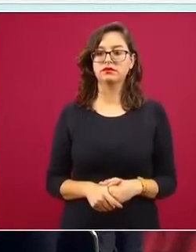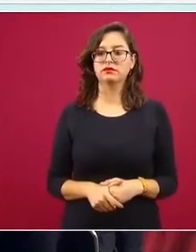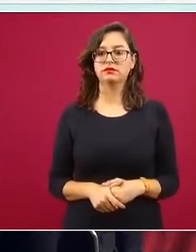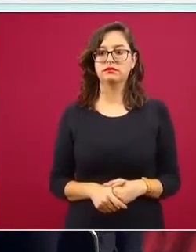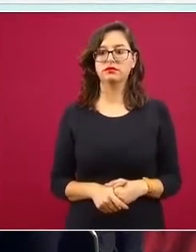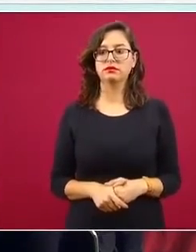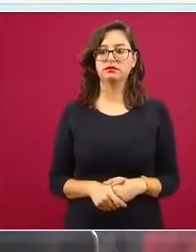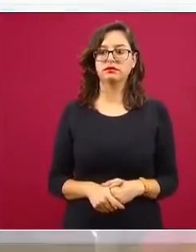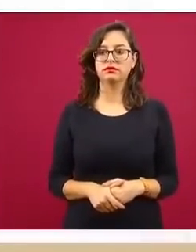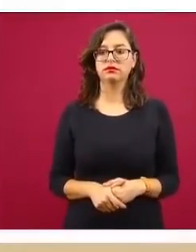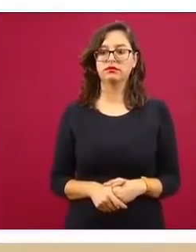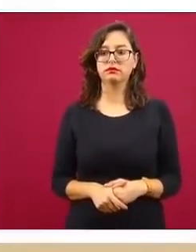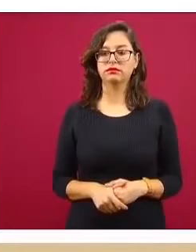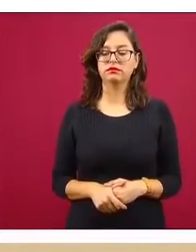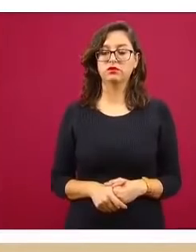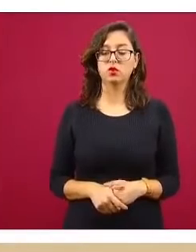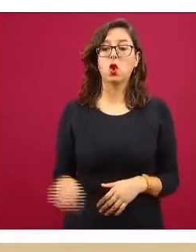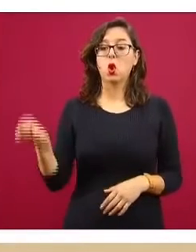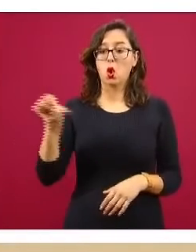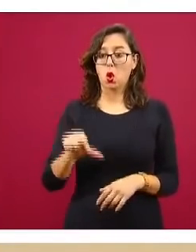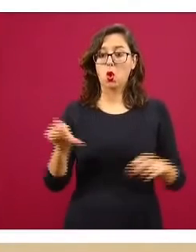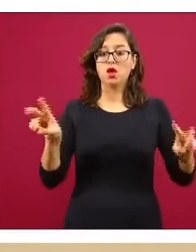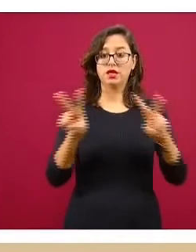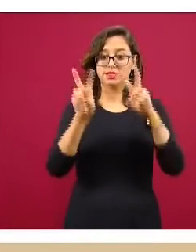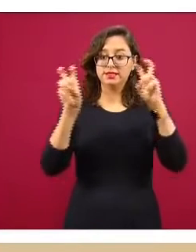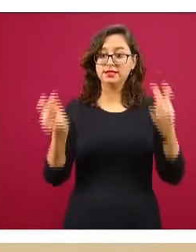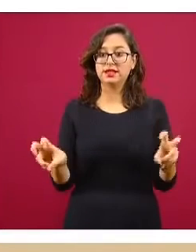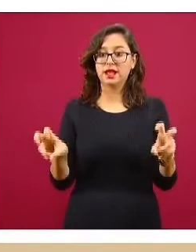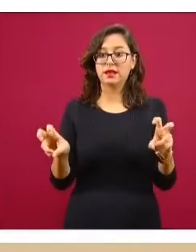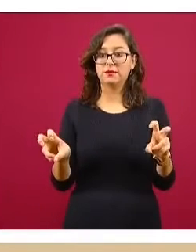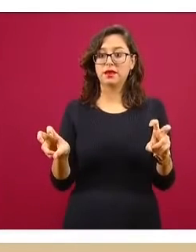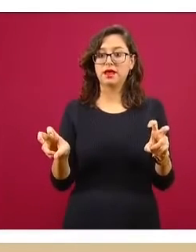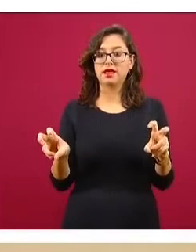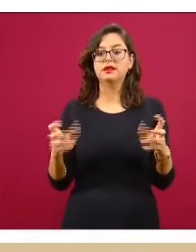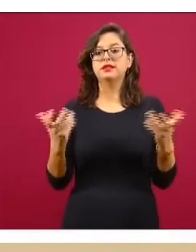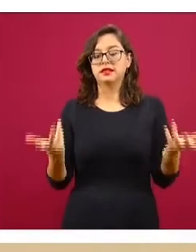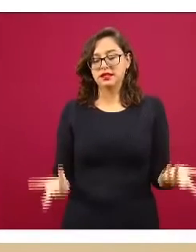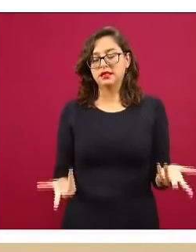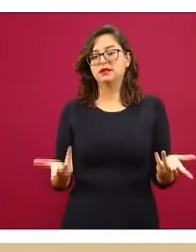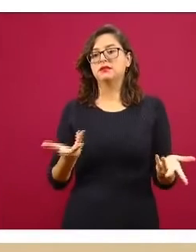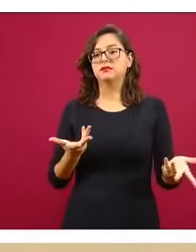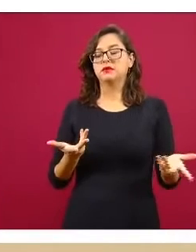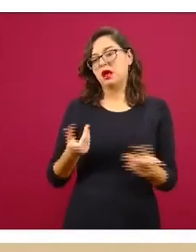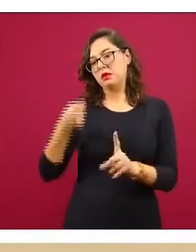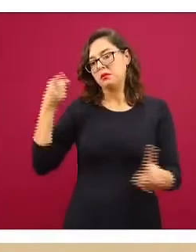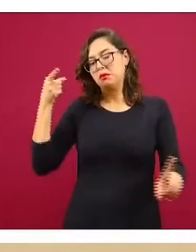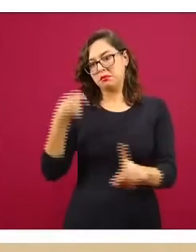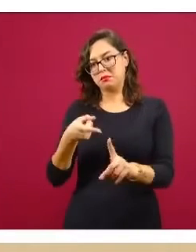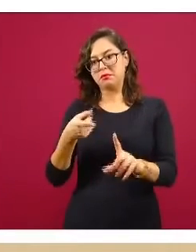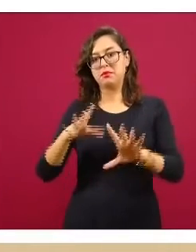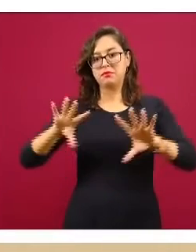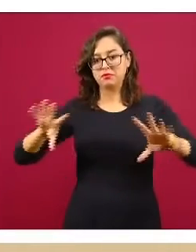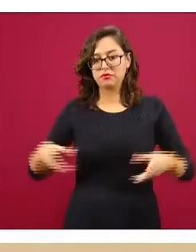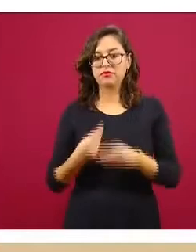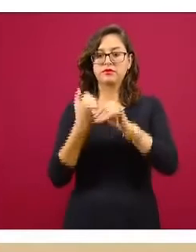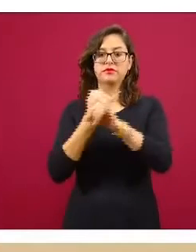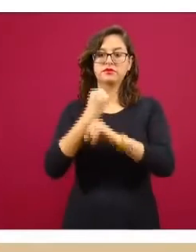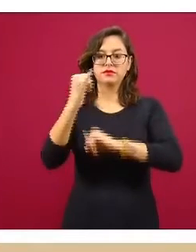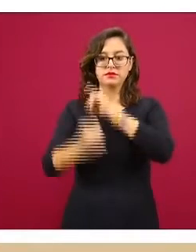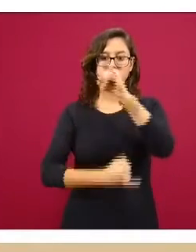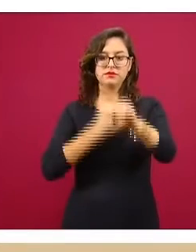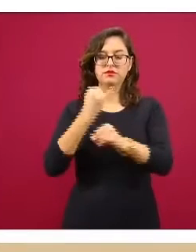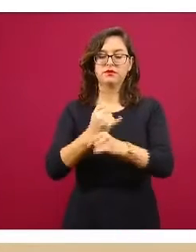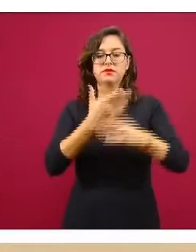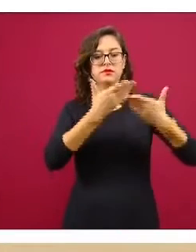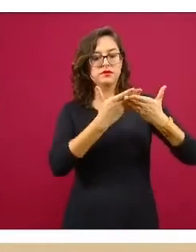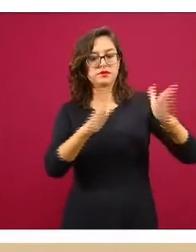Dado el tema, dado el componente temático para esta sesión, quisimos abrir el componente internacional